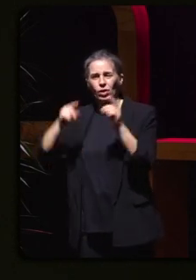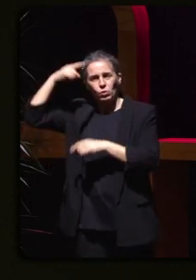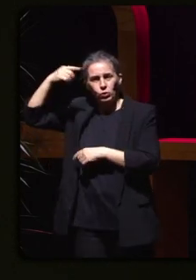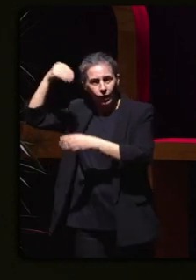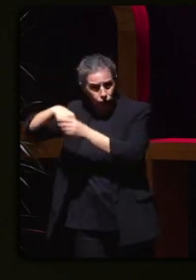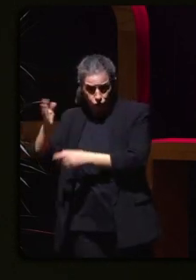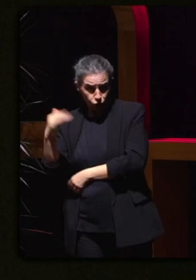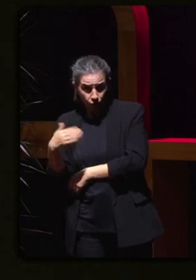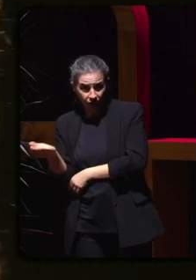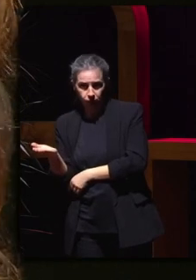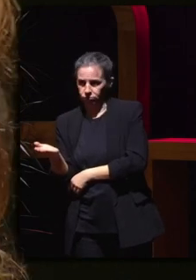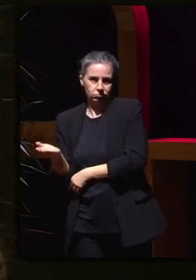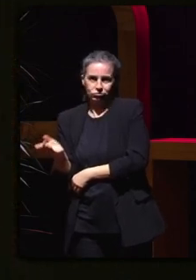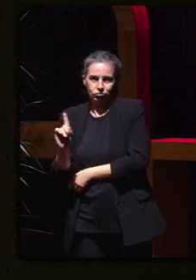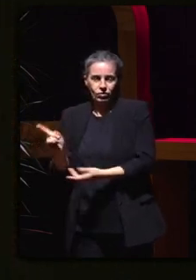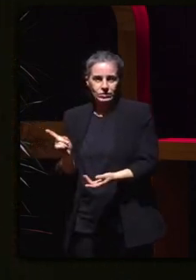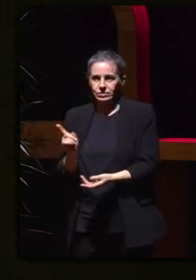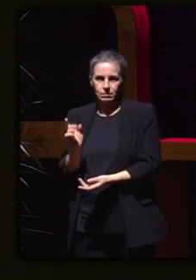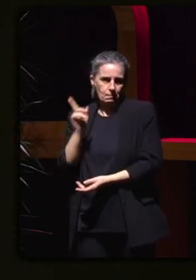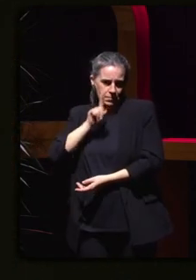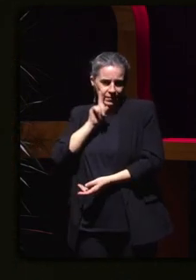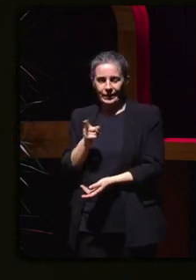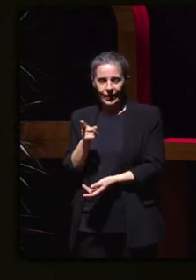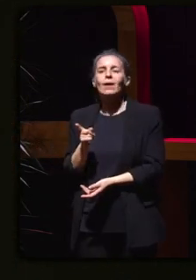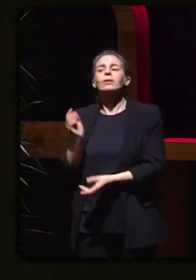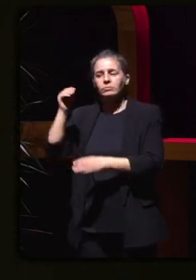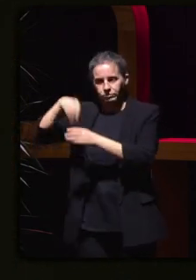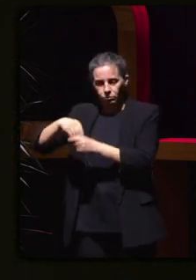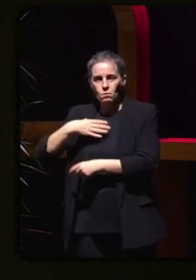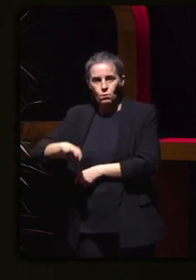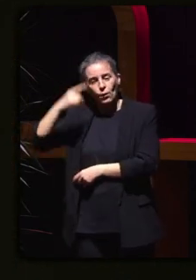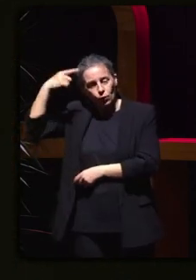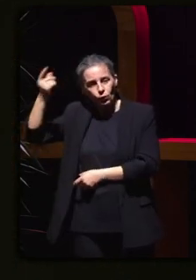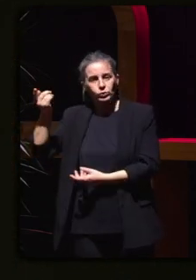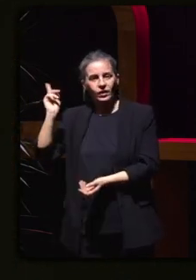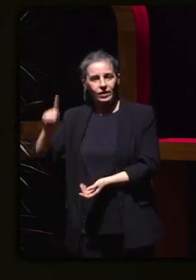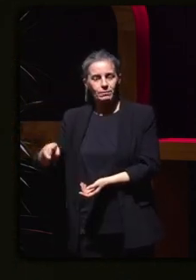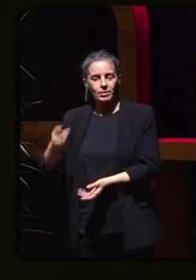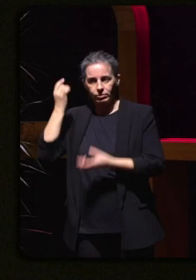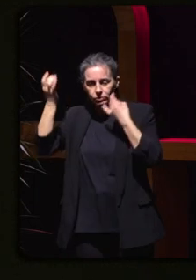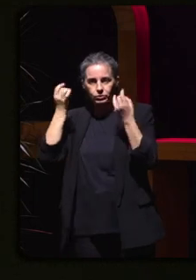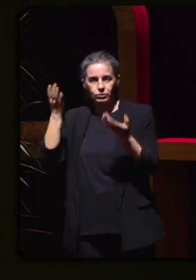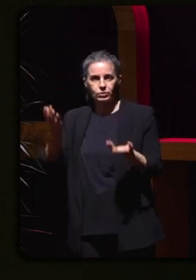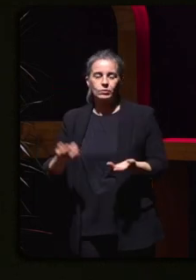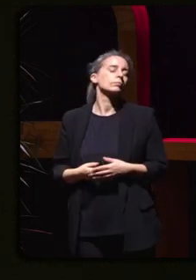y no es no es verdad no es verdad es un argumento que se que se desmonta muy fácilmente por otro lado